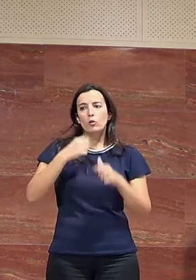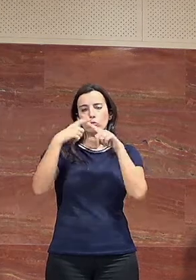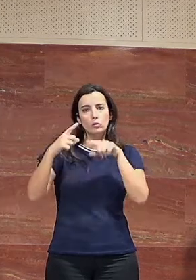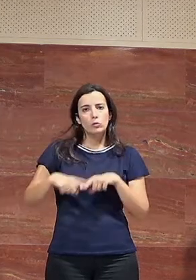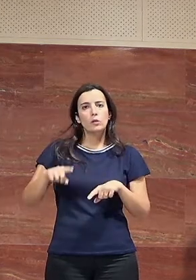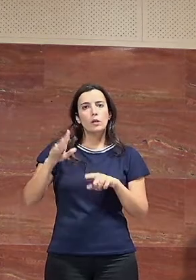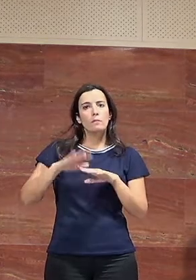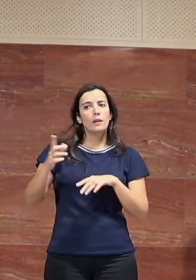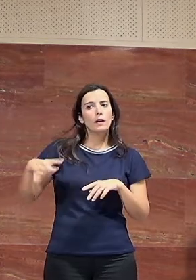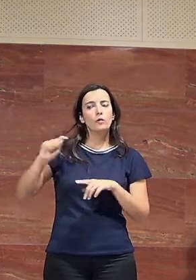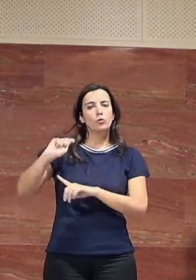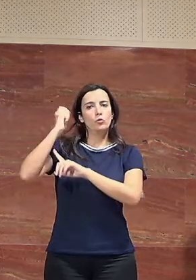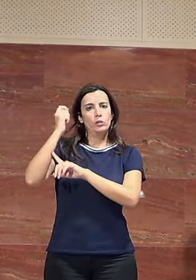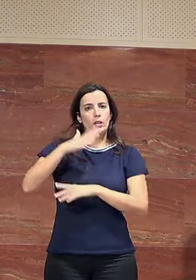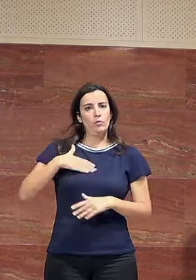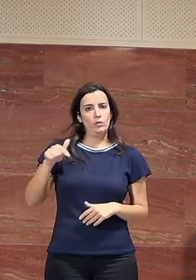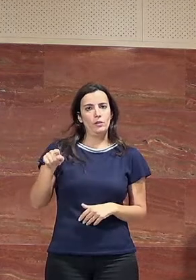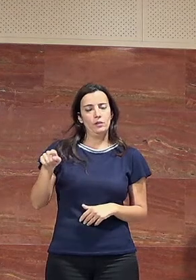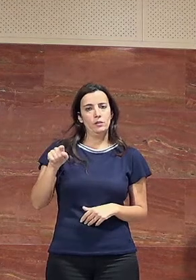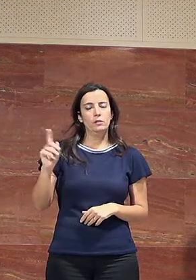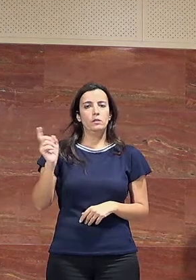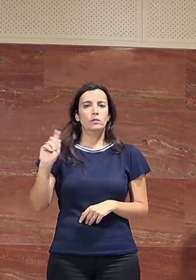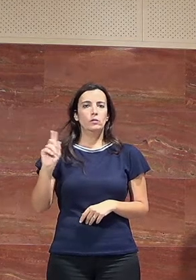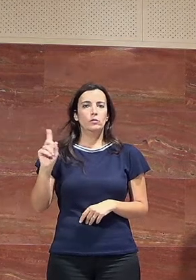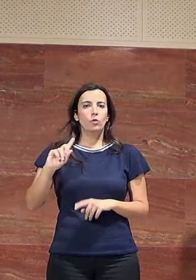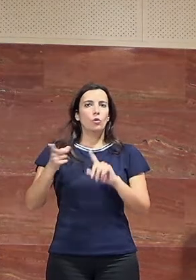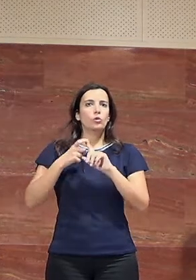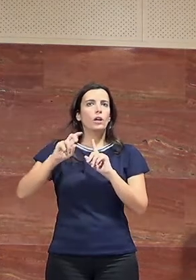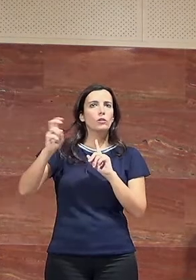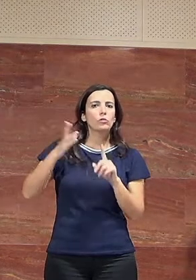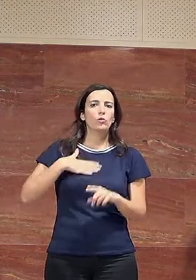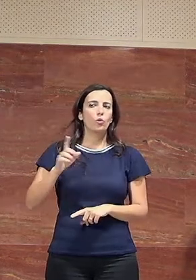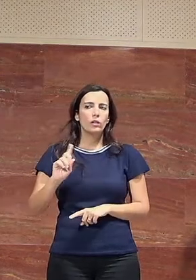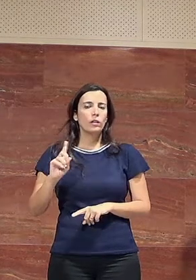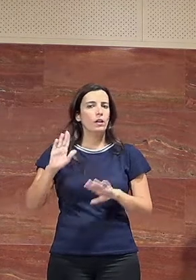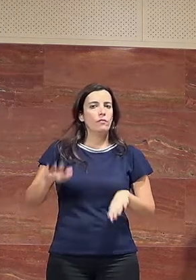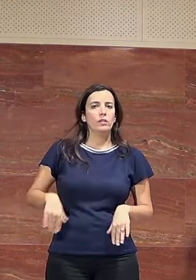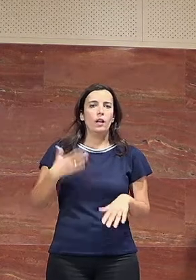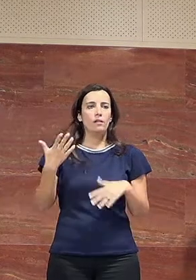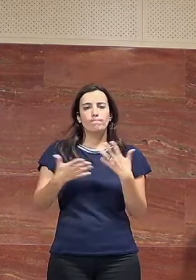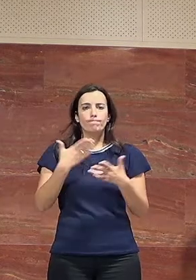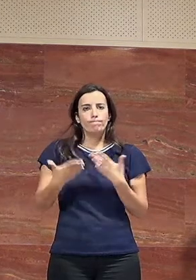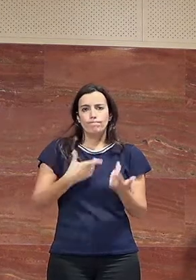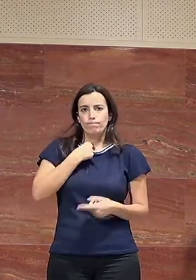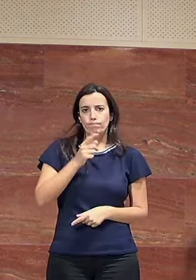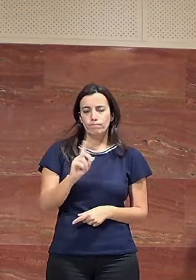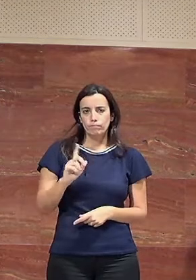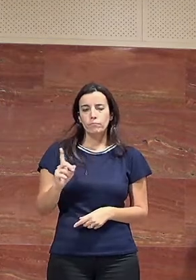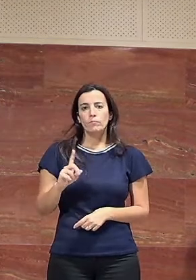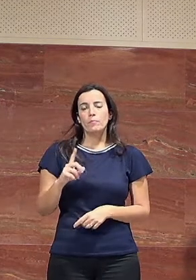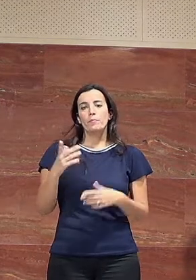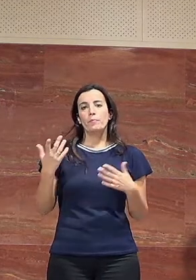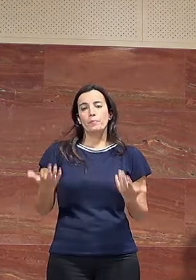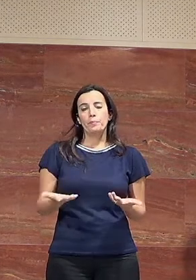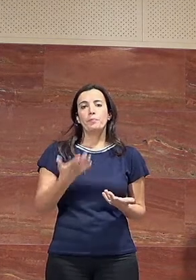quieren llegar y que no acaben en otro sitio y acaben donde no querían estar, ¿no? Para eso, bueno, el taller 1,